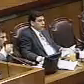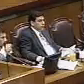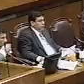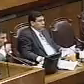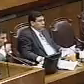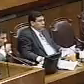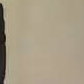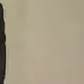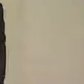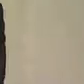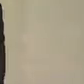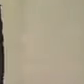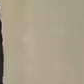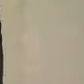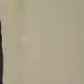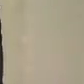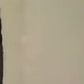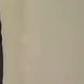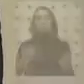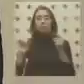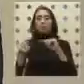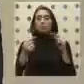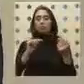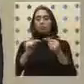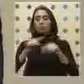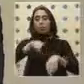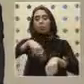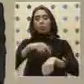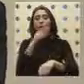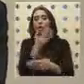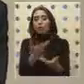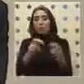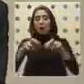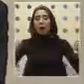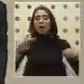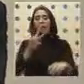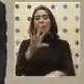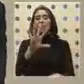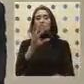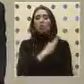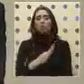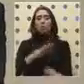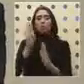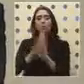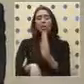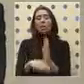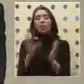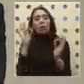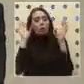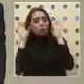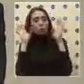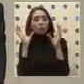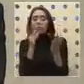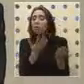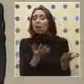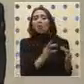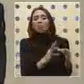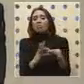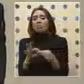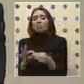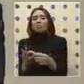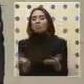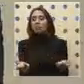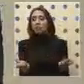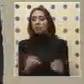ni siquiera 25 diputados y vamos debatiendo varias horas. Entonces, o vamos a estar todos escuchando o la verdad es que creo que no tiene mucho sentido